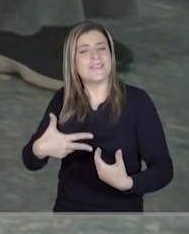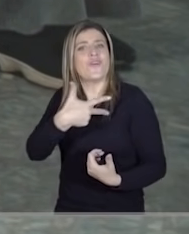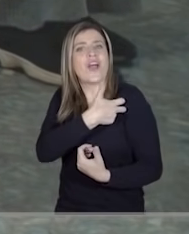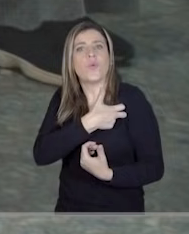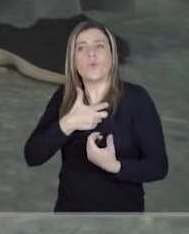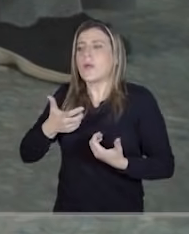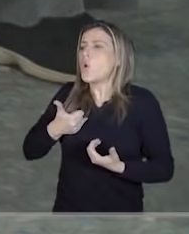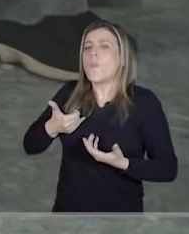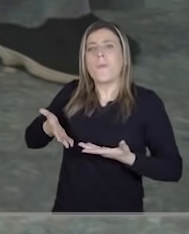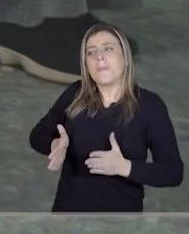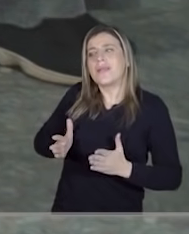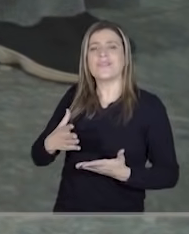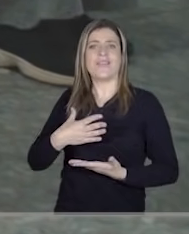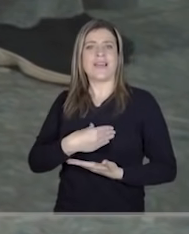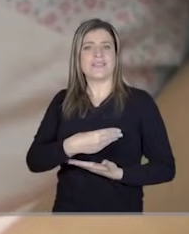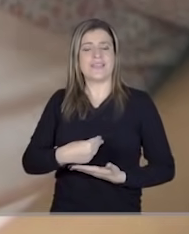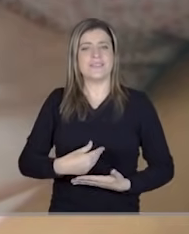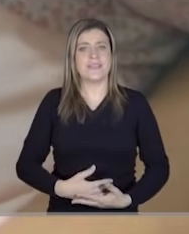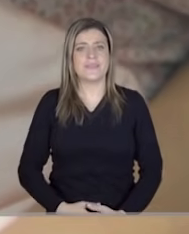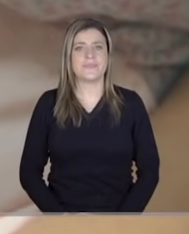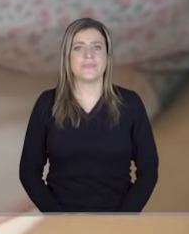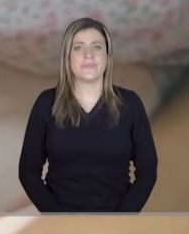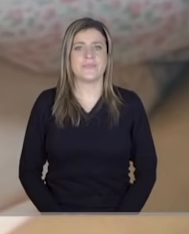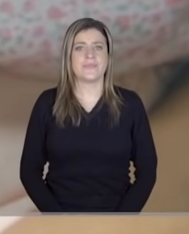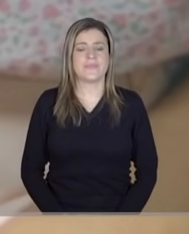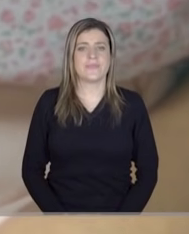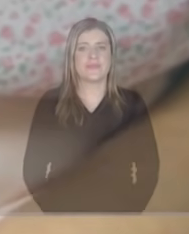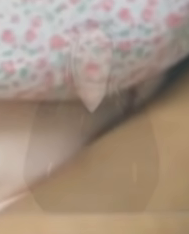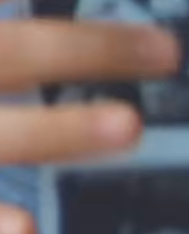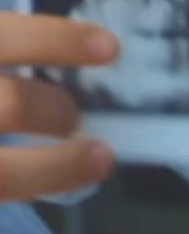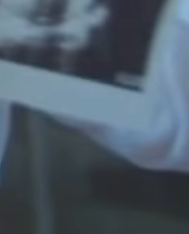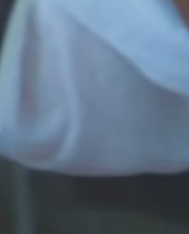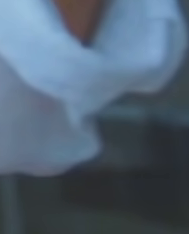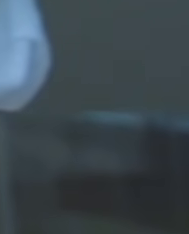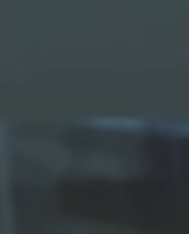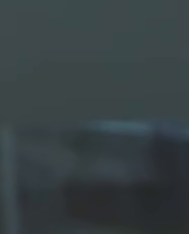las preguntas que tengas sobre el embarazo, las vacunas, el parto y la lactancia.